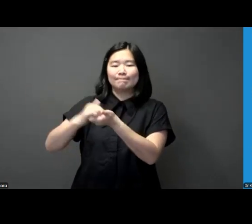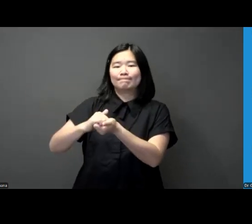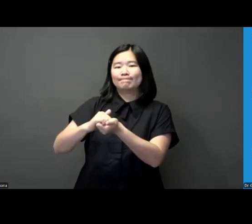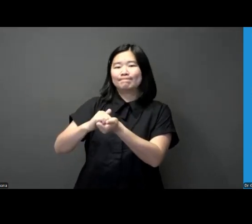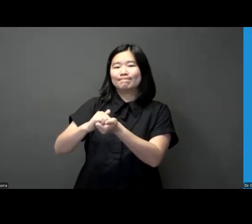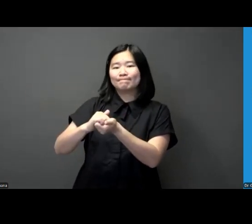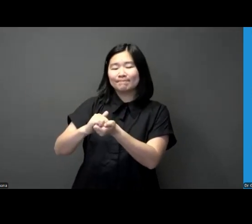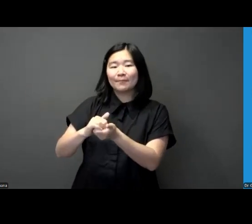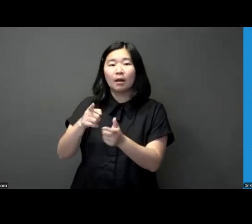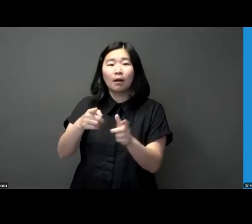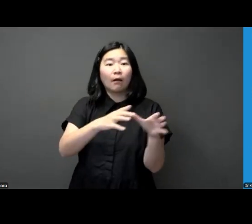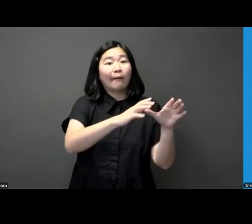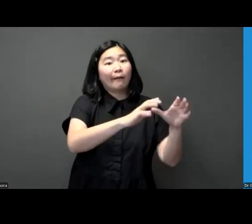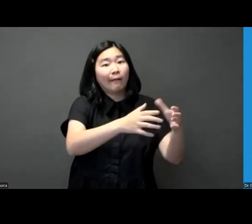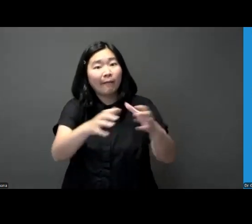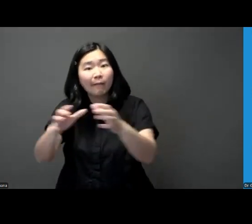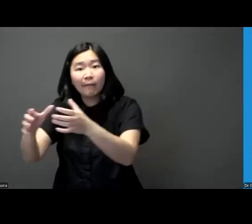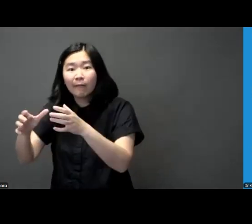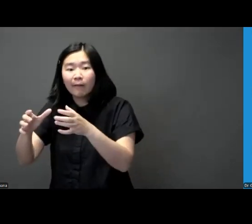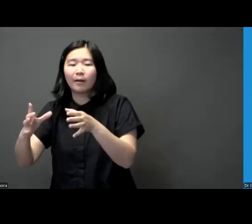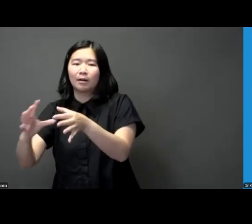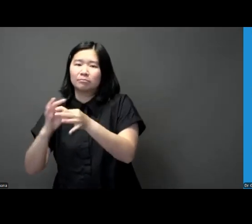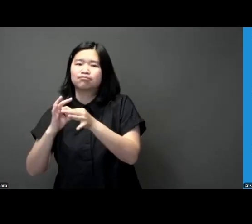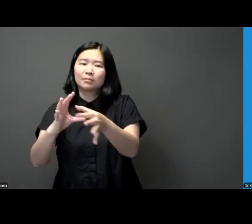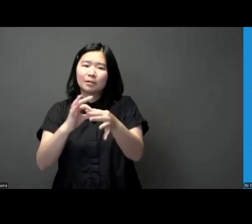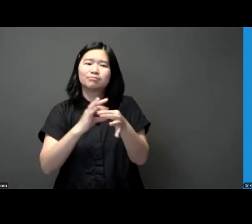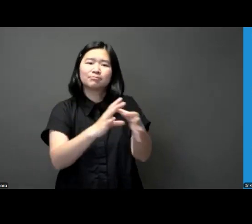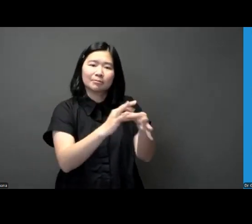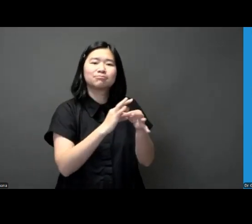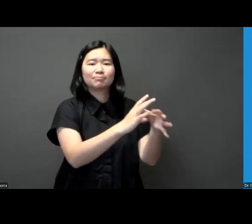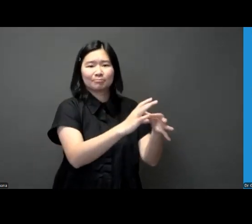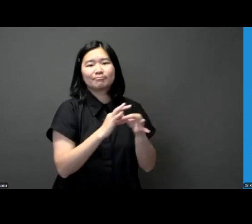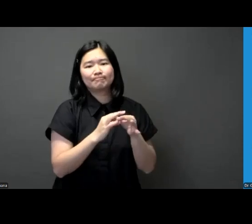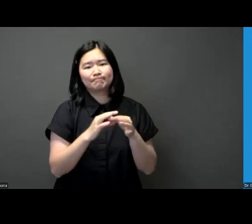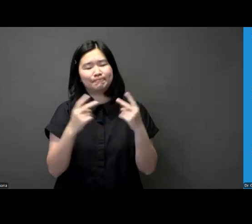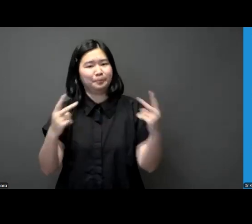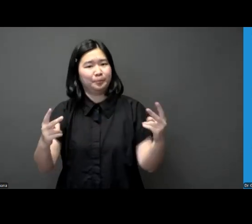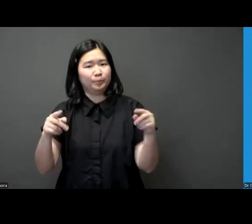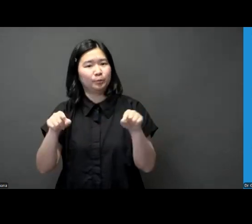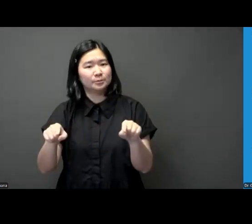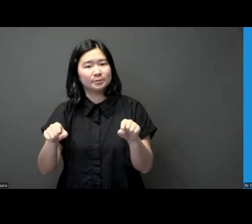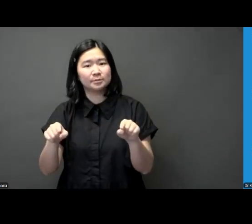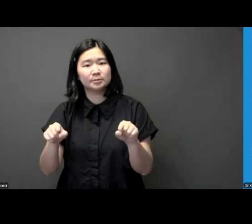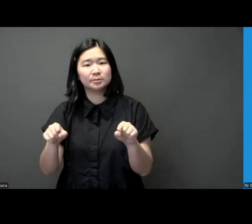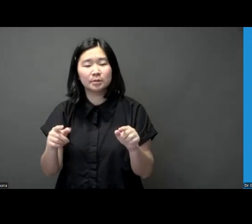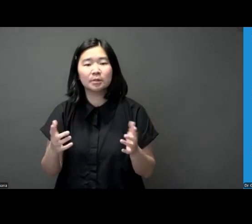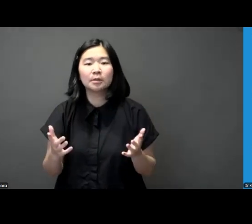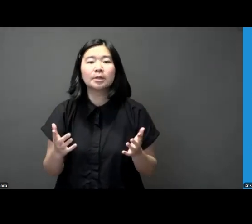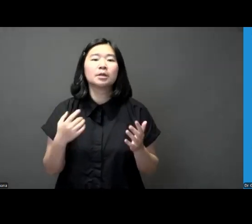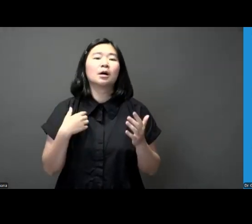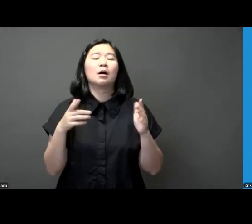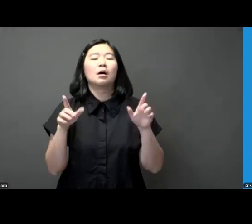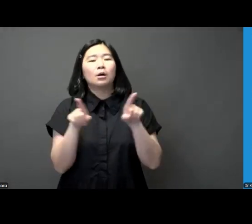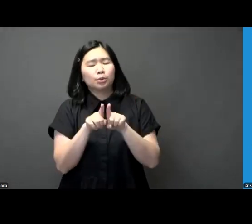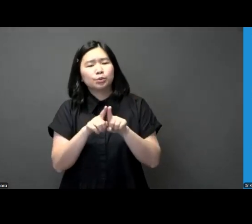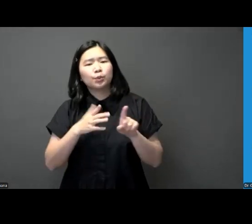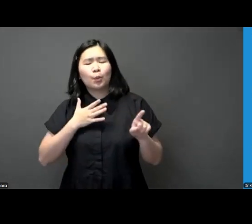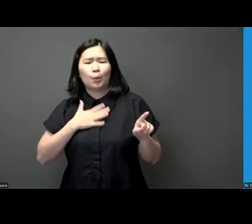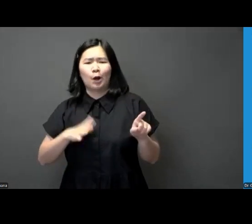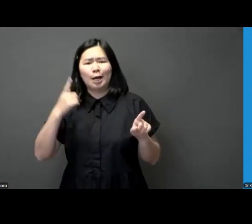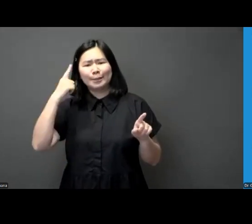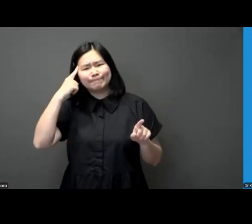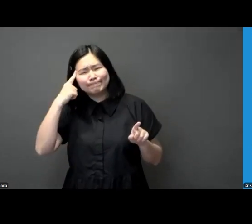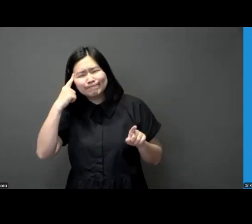intersectorial y de todos los diferentes sectores de la sociedad. Y en ese contexto es que el tratar los